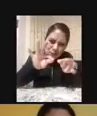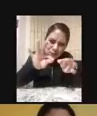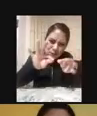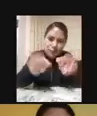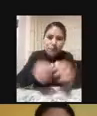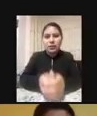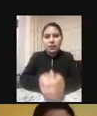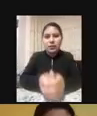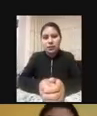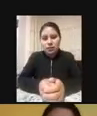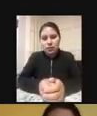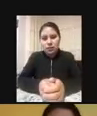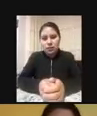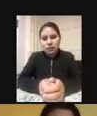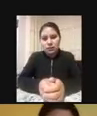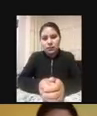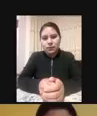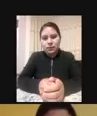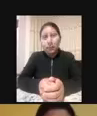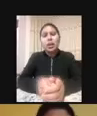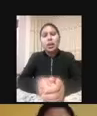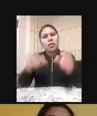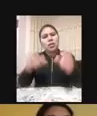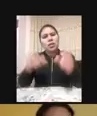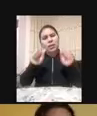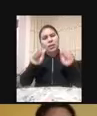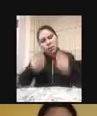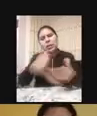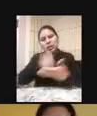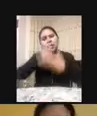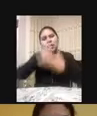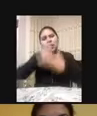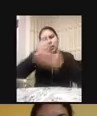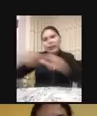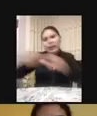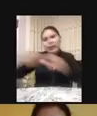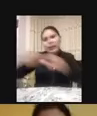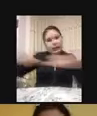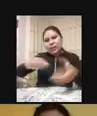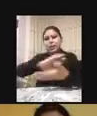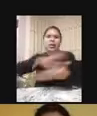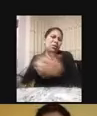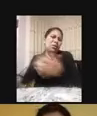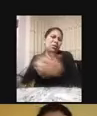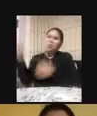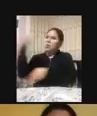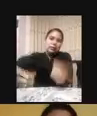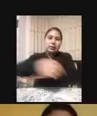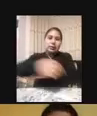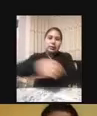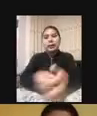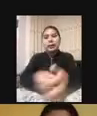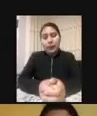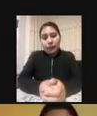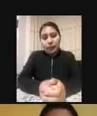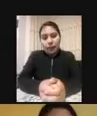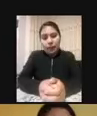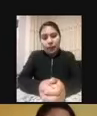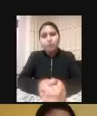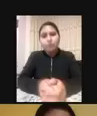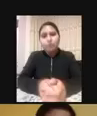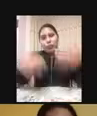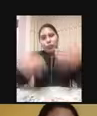servir para el diario vivir o en las actividades de la vida diaria, que más adelante también les van a poder explicar. Tenemos que considerar que el